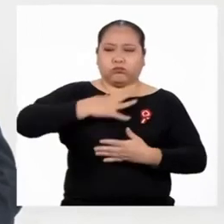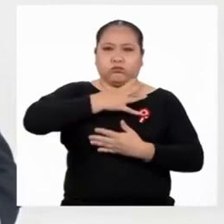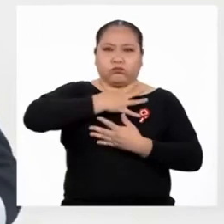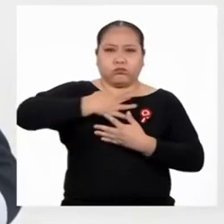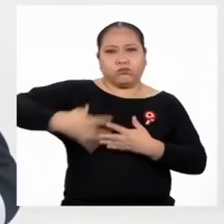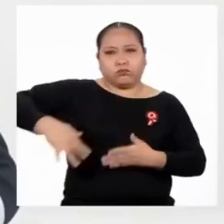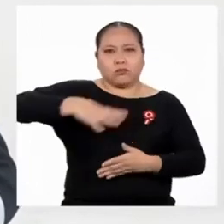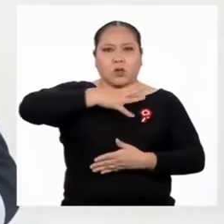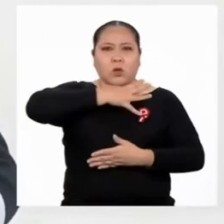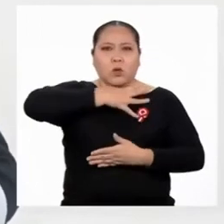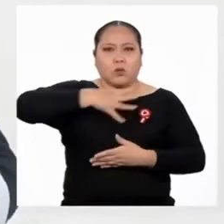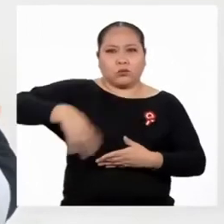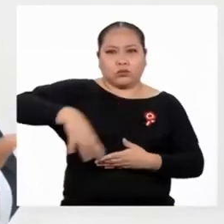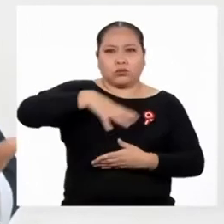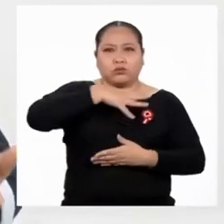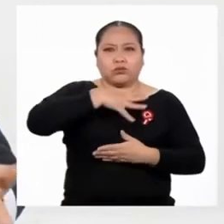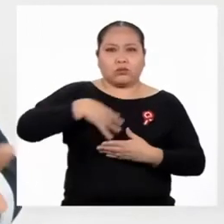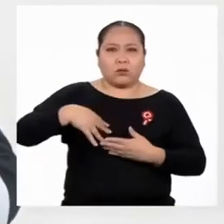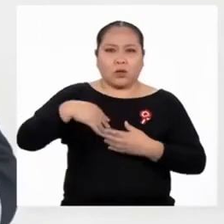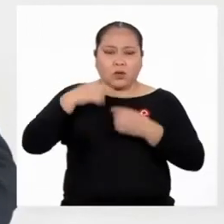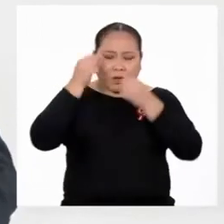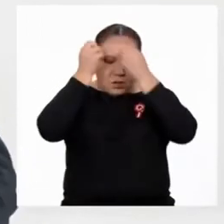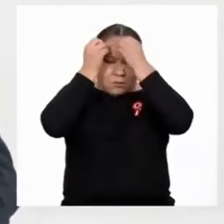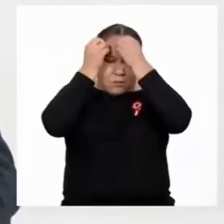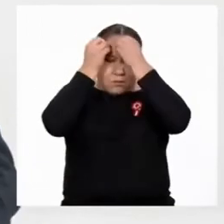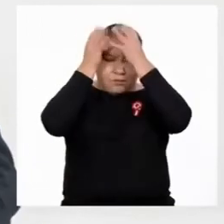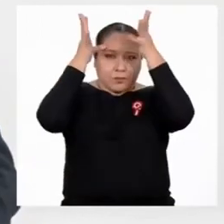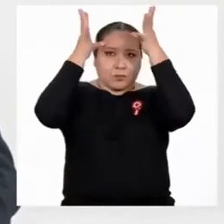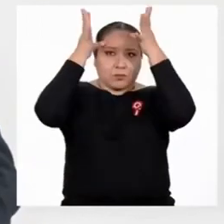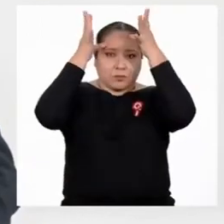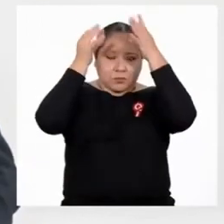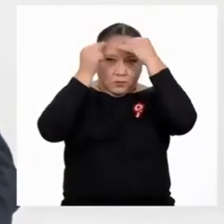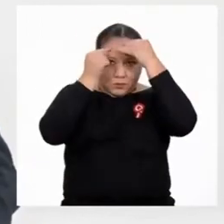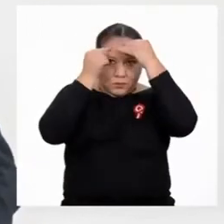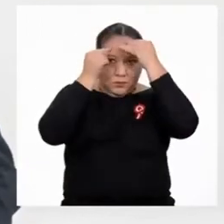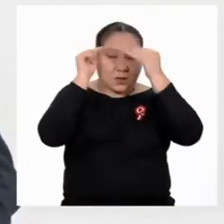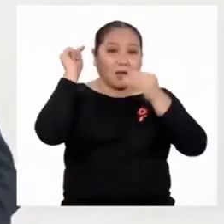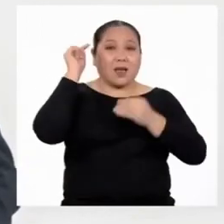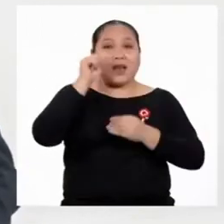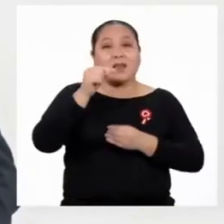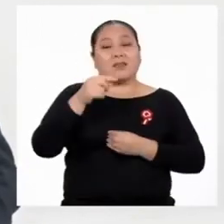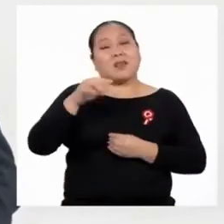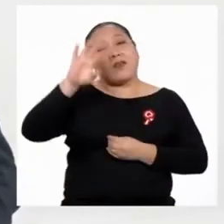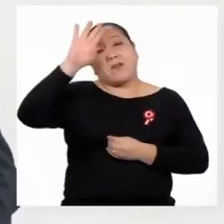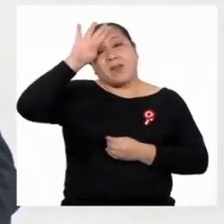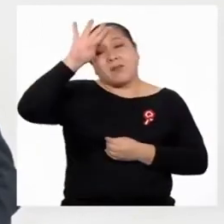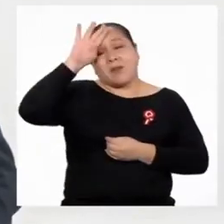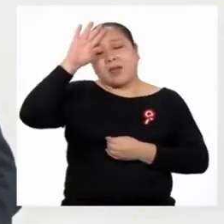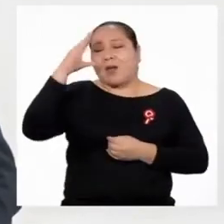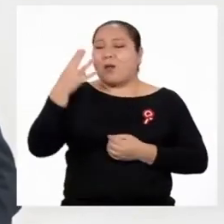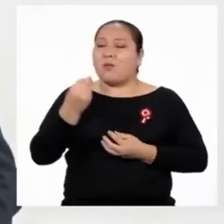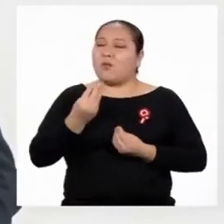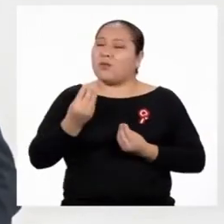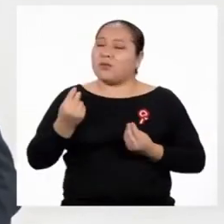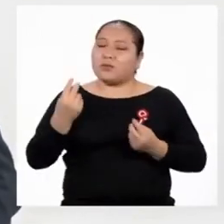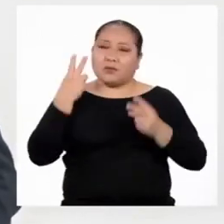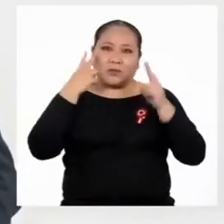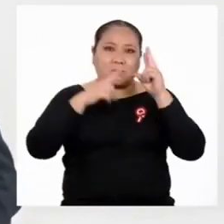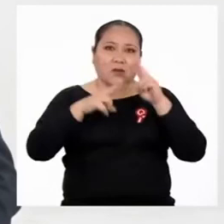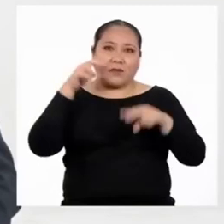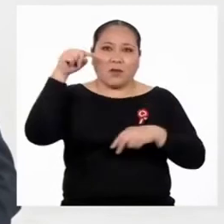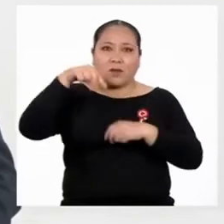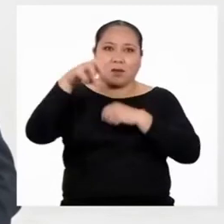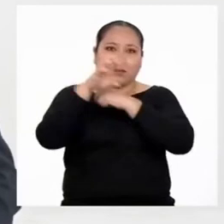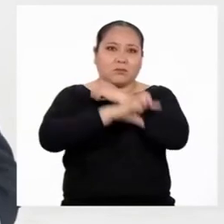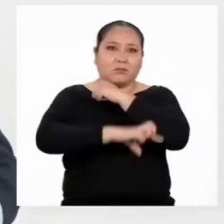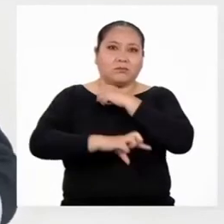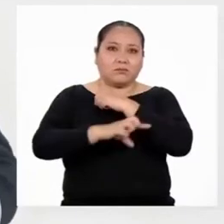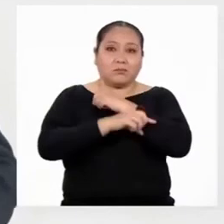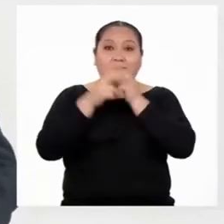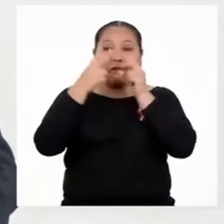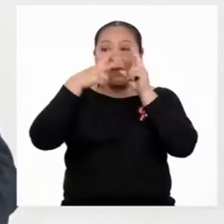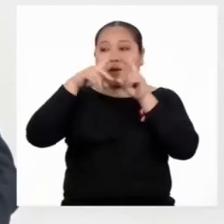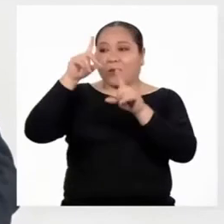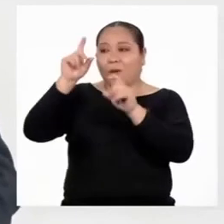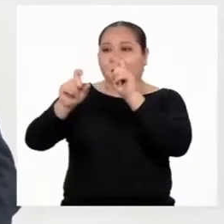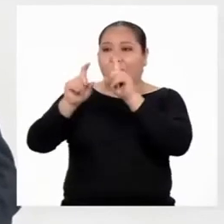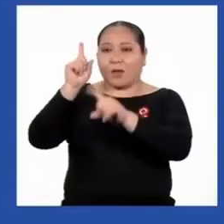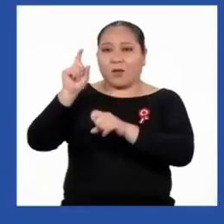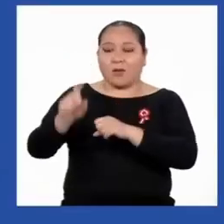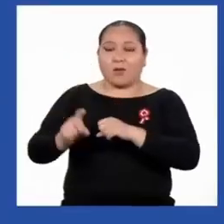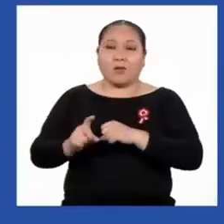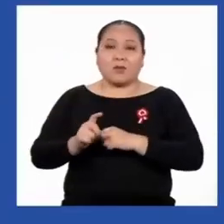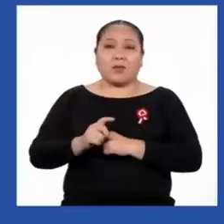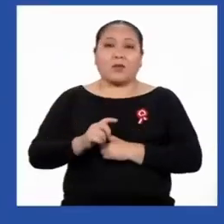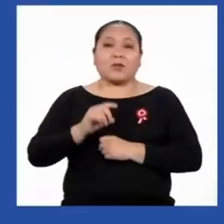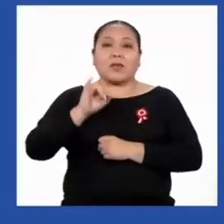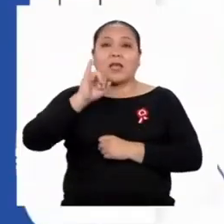crean, es una enfermedad muy frecuente en el país. ¿Saben qué? Mejor veamos la siguiente encuesta realizada por el